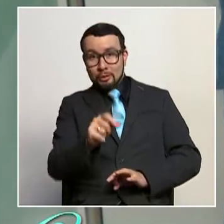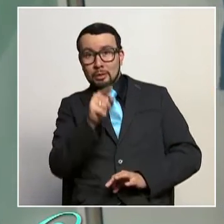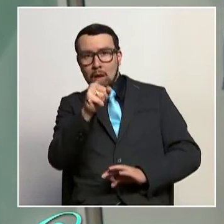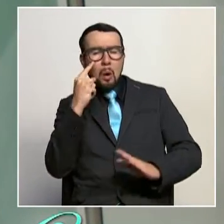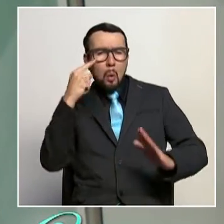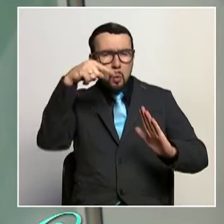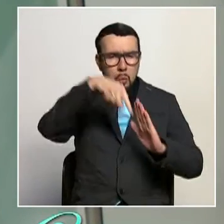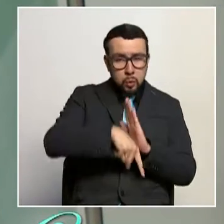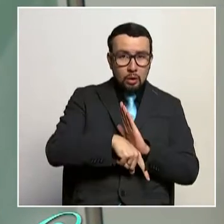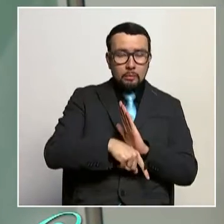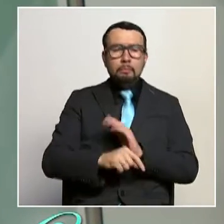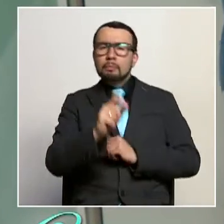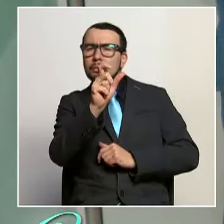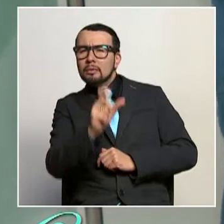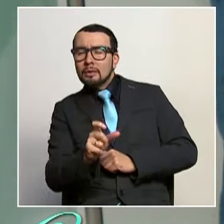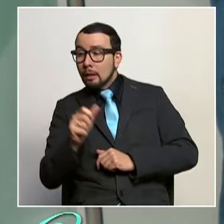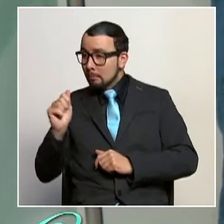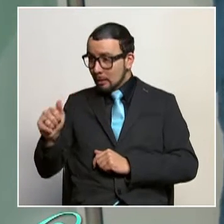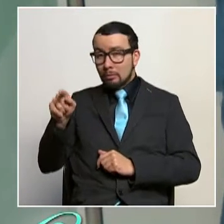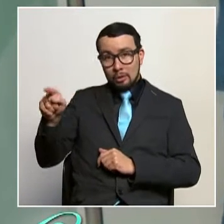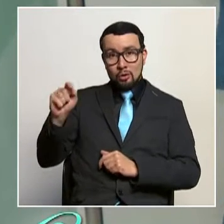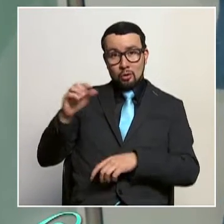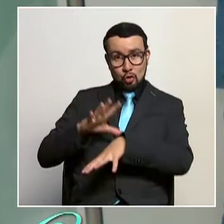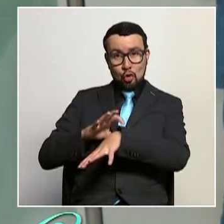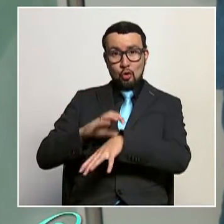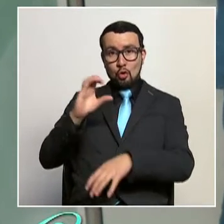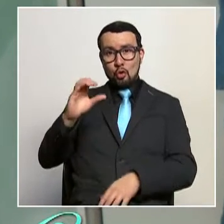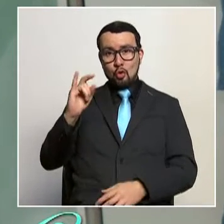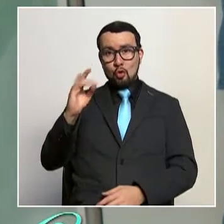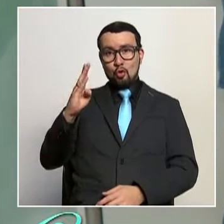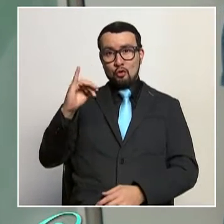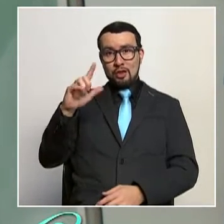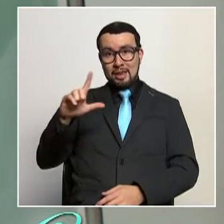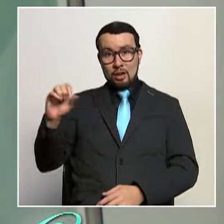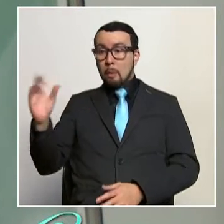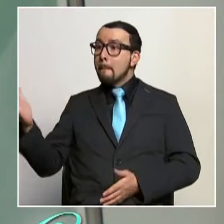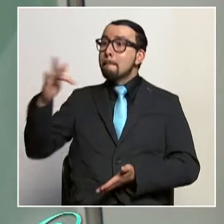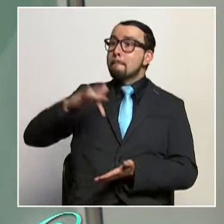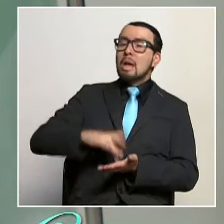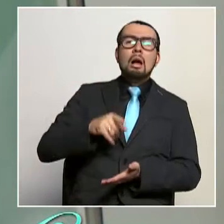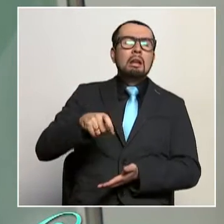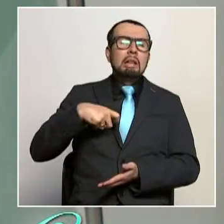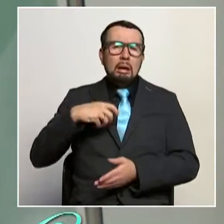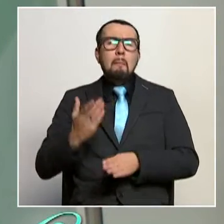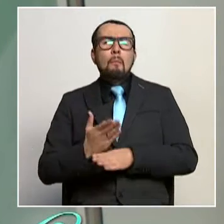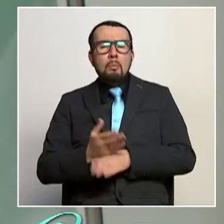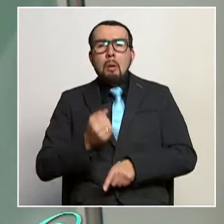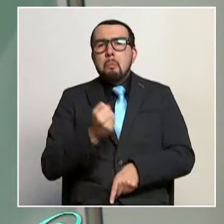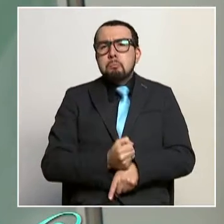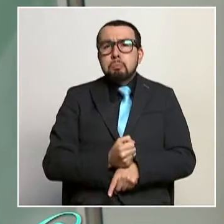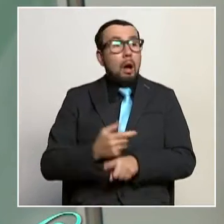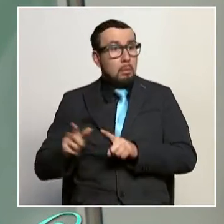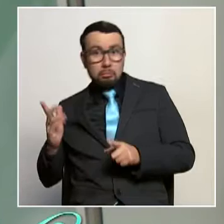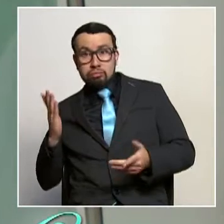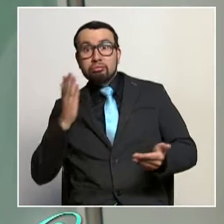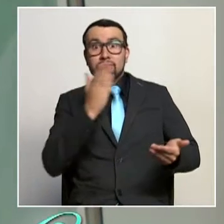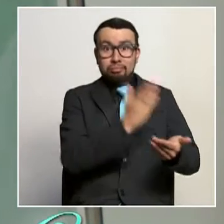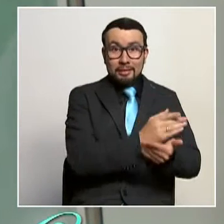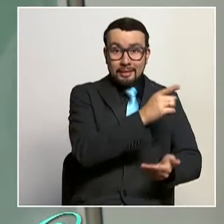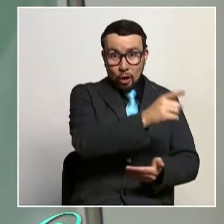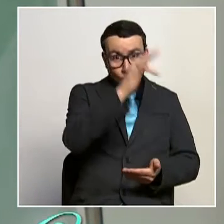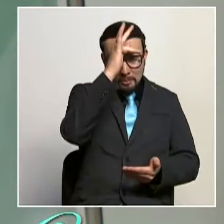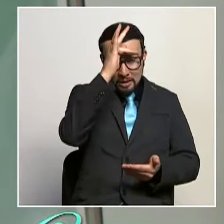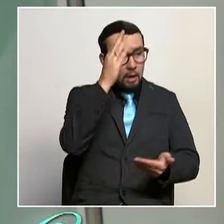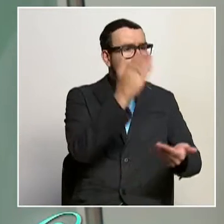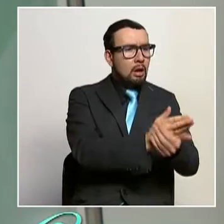un paciente, como dijo el doctor Cubillos, es que un paciente que vino por la próstata. Entonces, si este paciente va a su EPS, lo que hacen